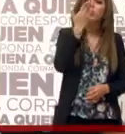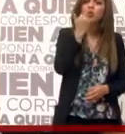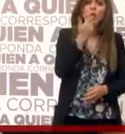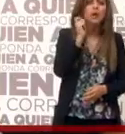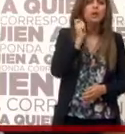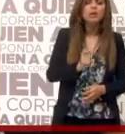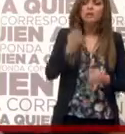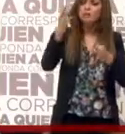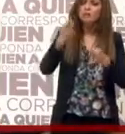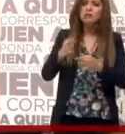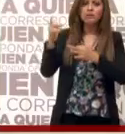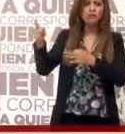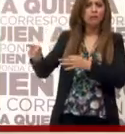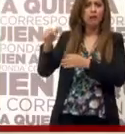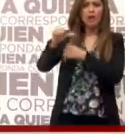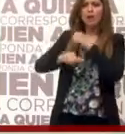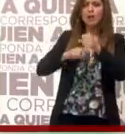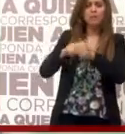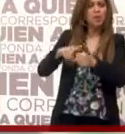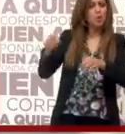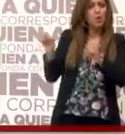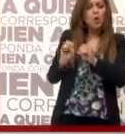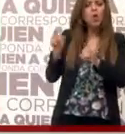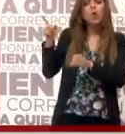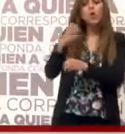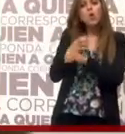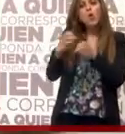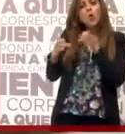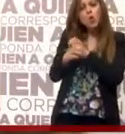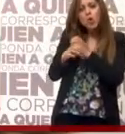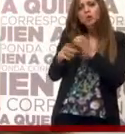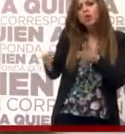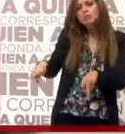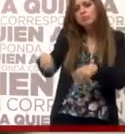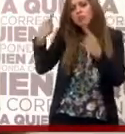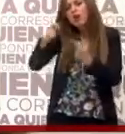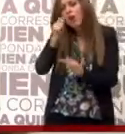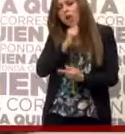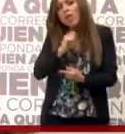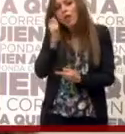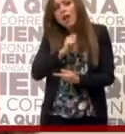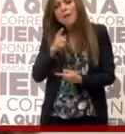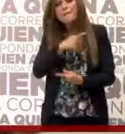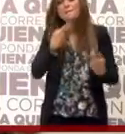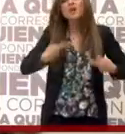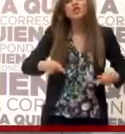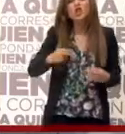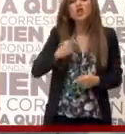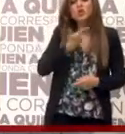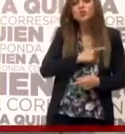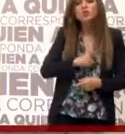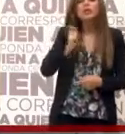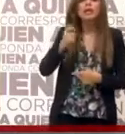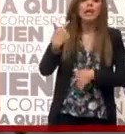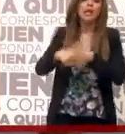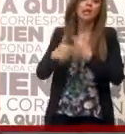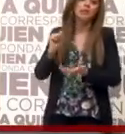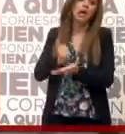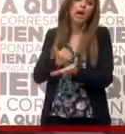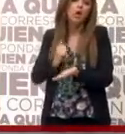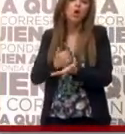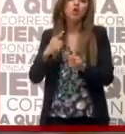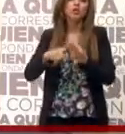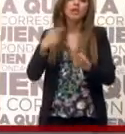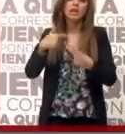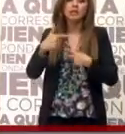de origen animal. Las opciones que damos como ingredientes son leche de arroz, leche de